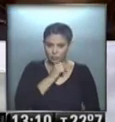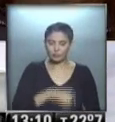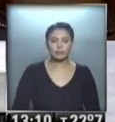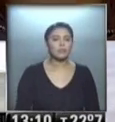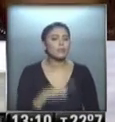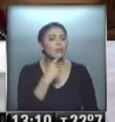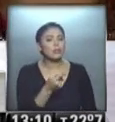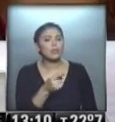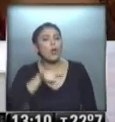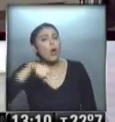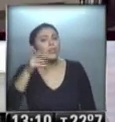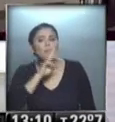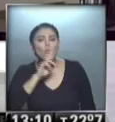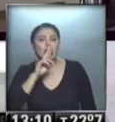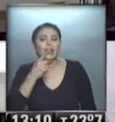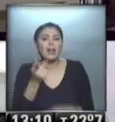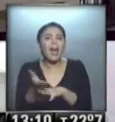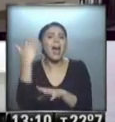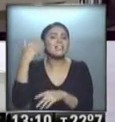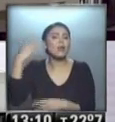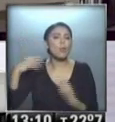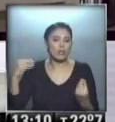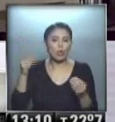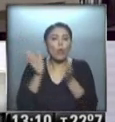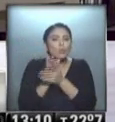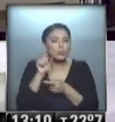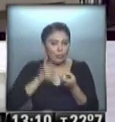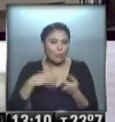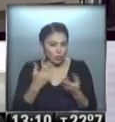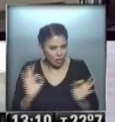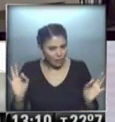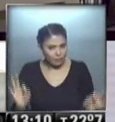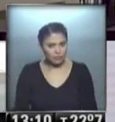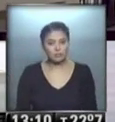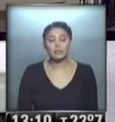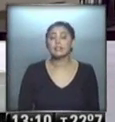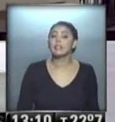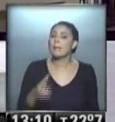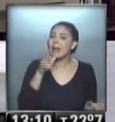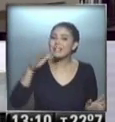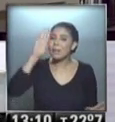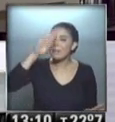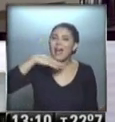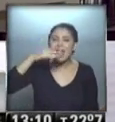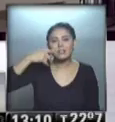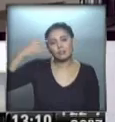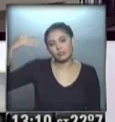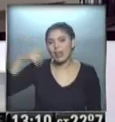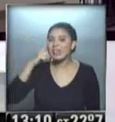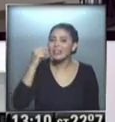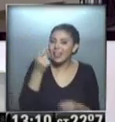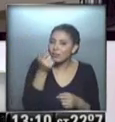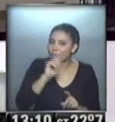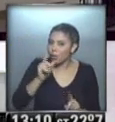¿cuánto tiempo antes fue esta otra mujer a esa casa y fue acompañada de su marido y por eso, digamos, se salvó? Y al parecer fueron meses, no fueron